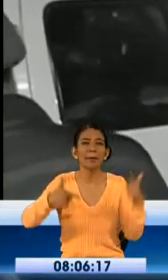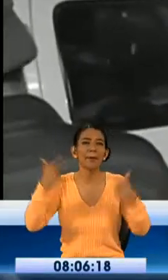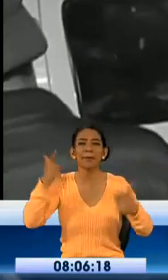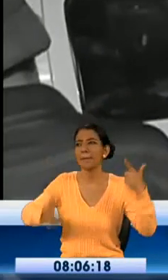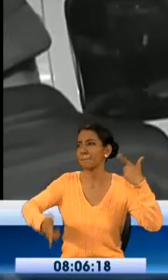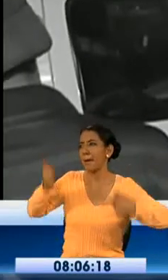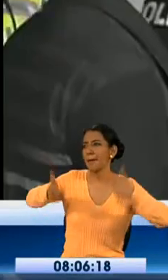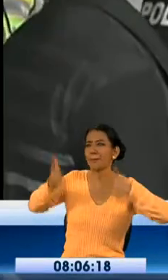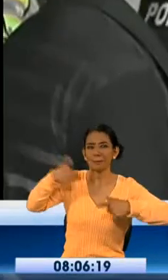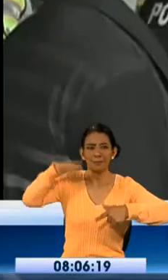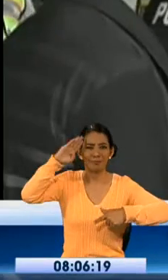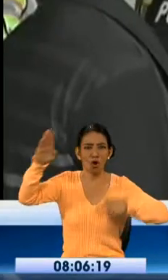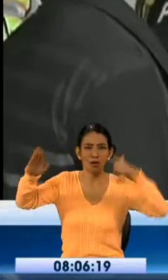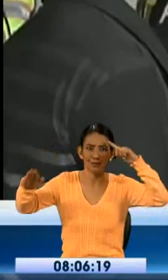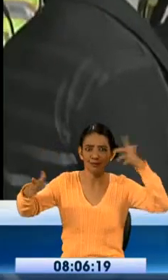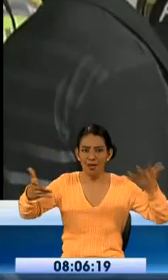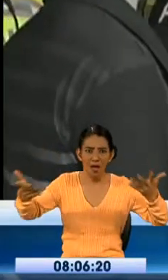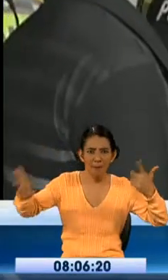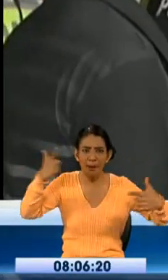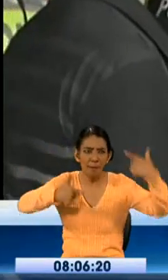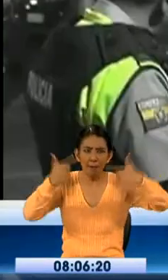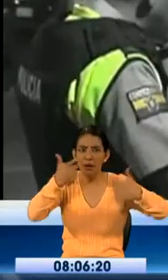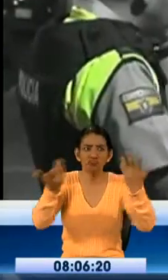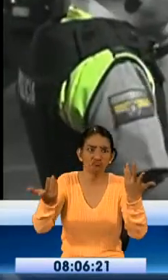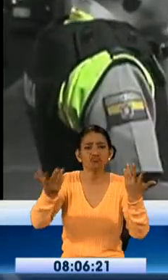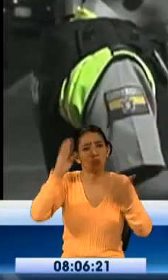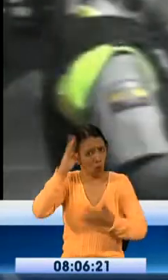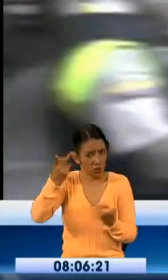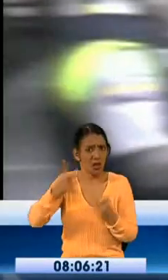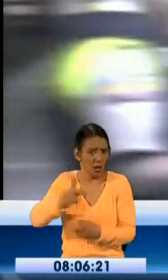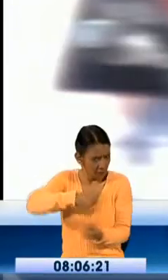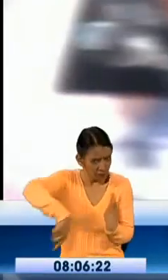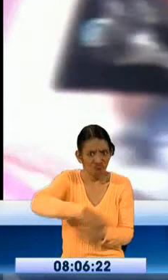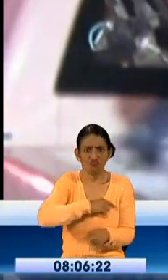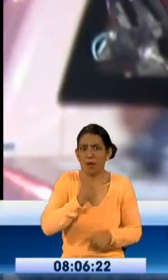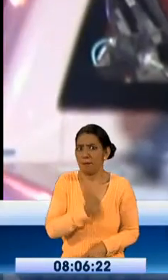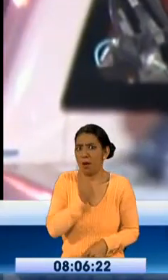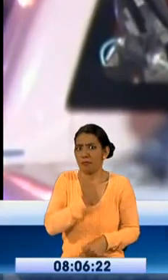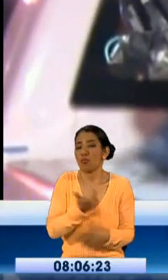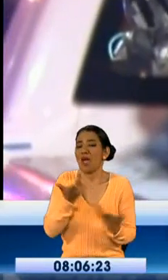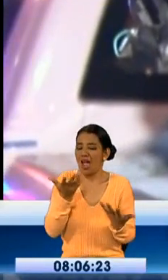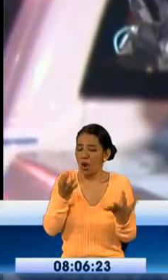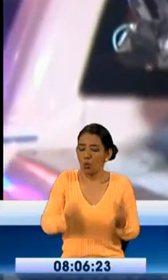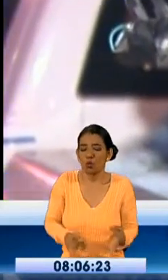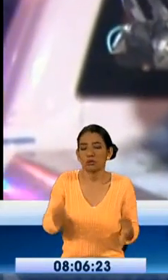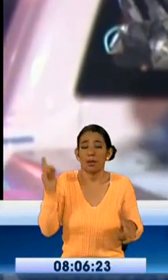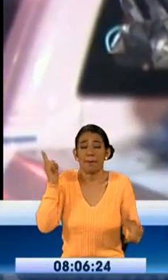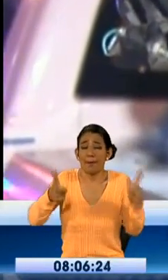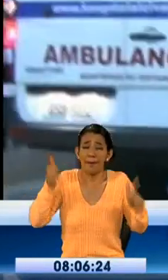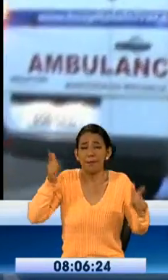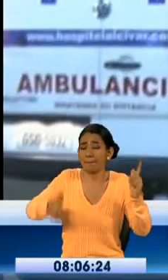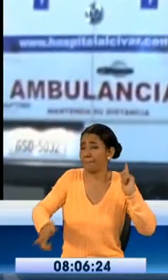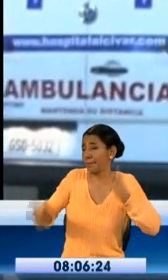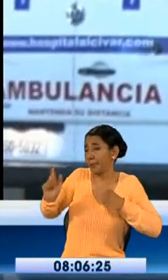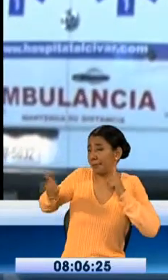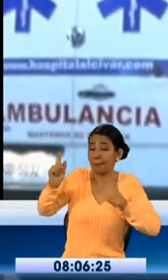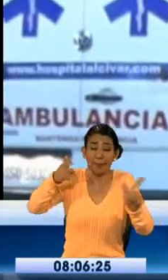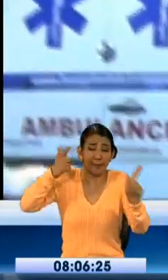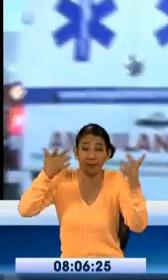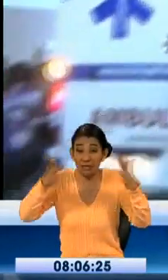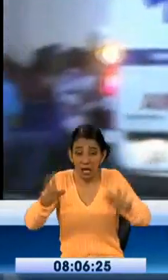de ellos, ante lo cual los uniformados respondieron. En ese cruce de balas, los supuestos